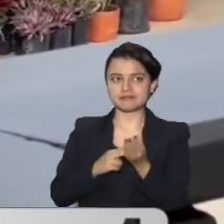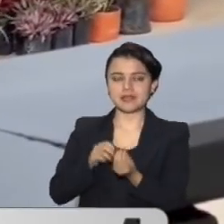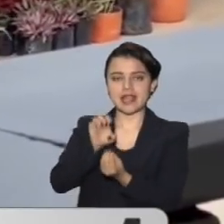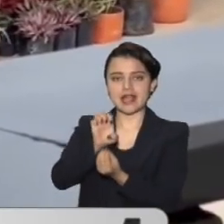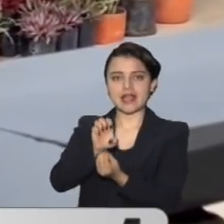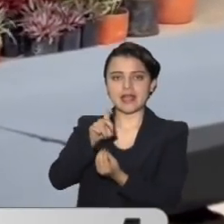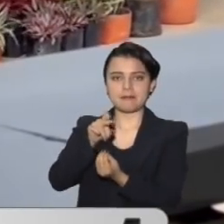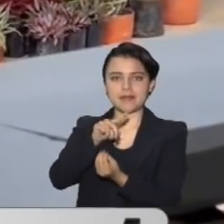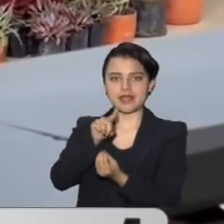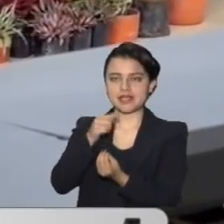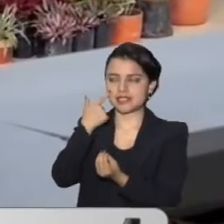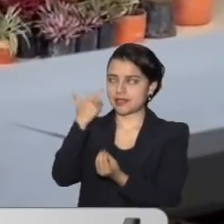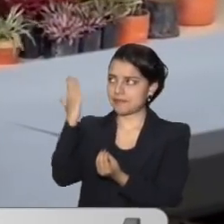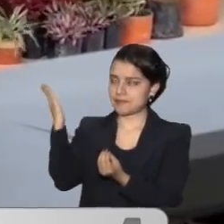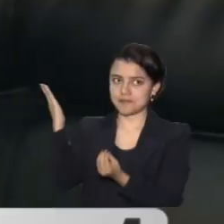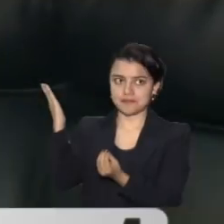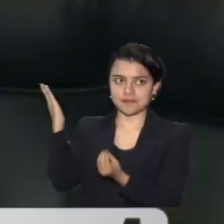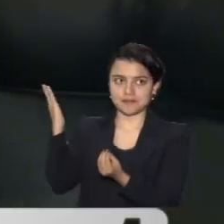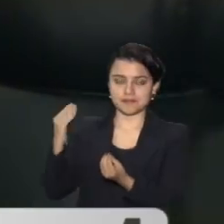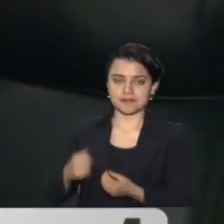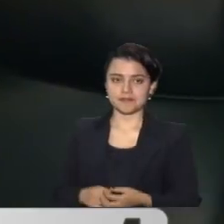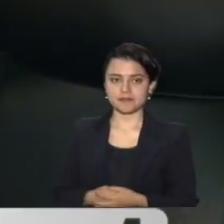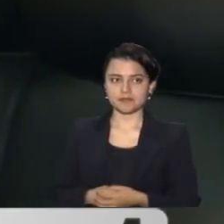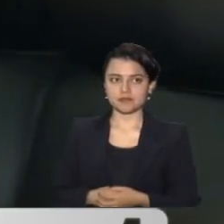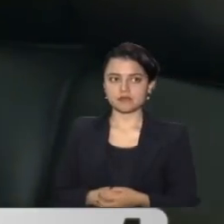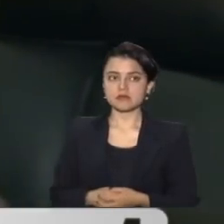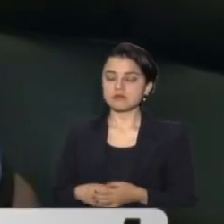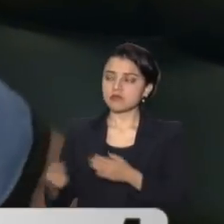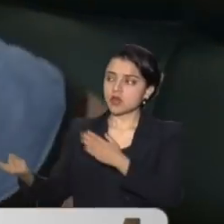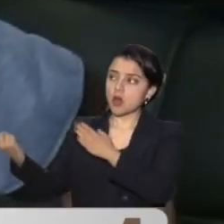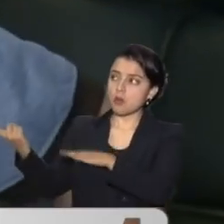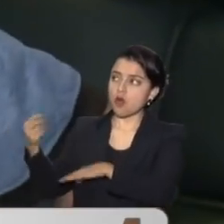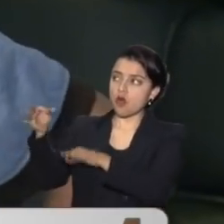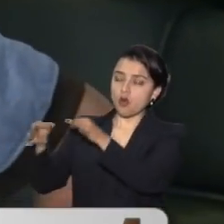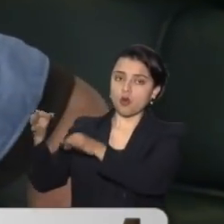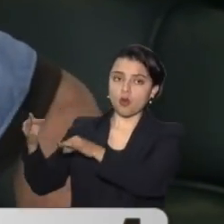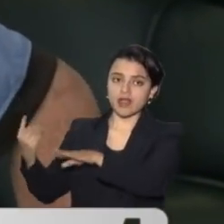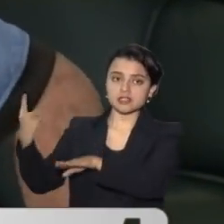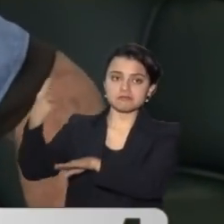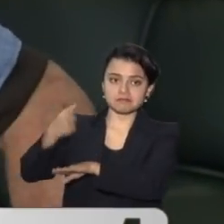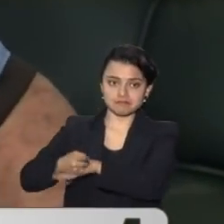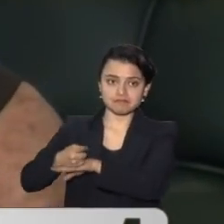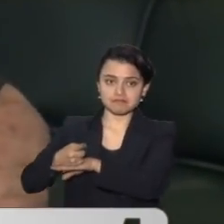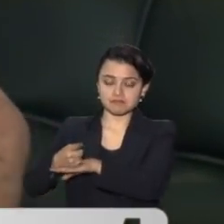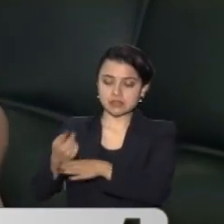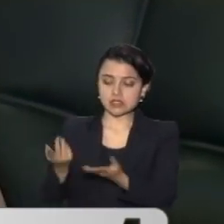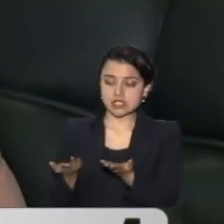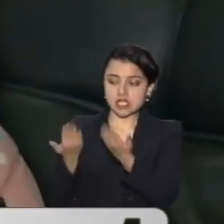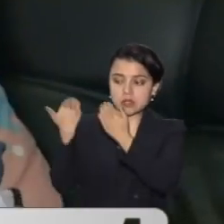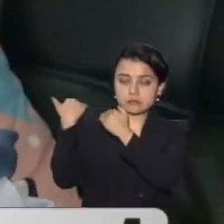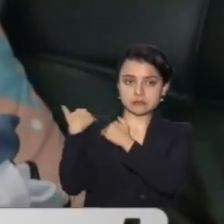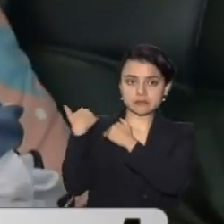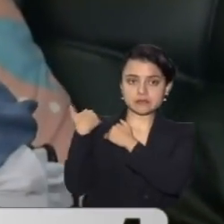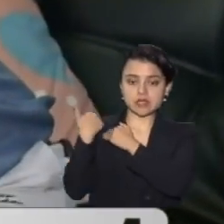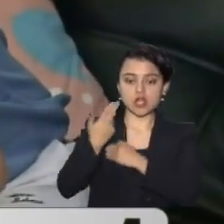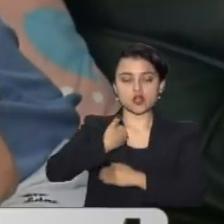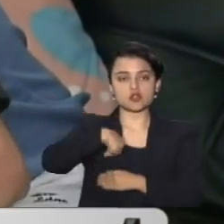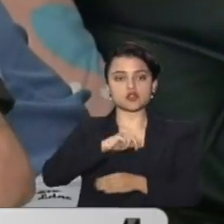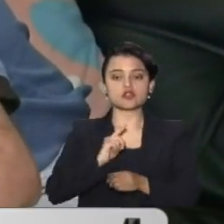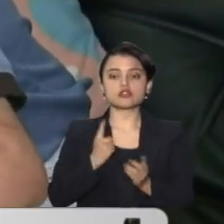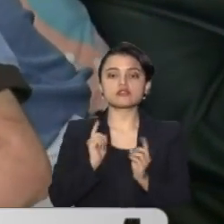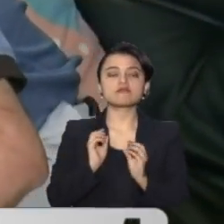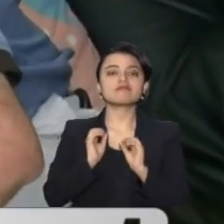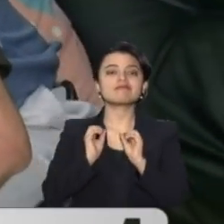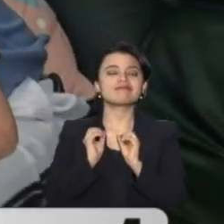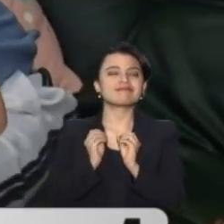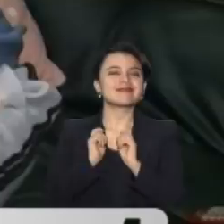EPS Comeva explicó que tras la nueva solicitud de eutanasia hecha por Víctor Escobar, trasladó el caso a la clínica Imbanaco, donde se